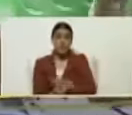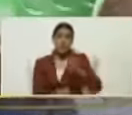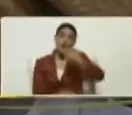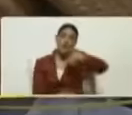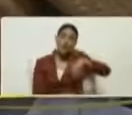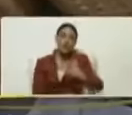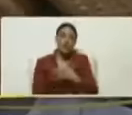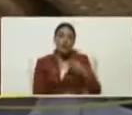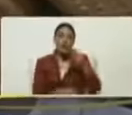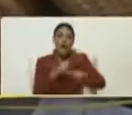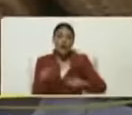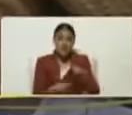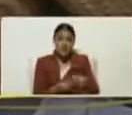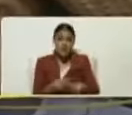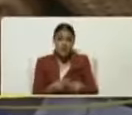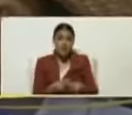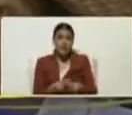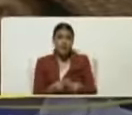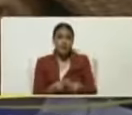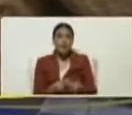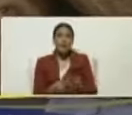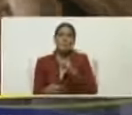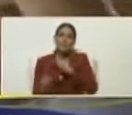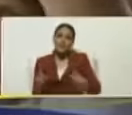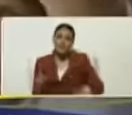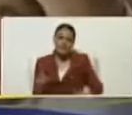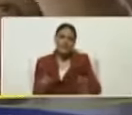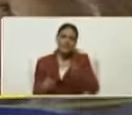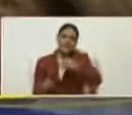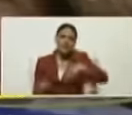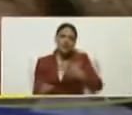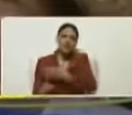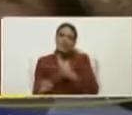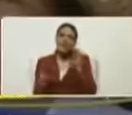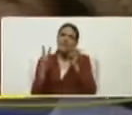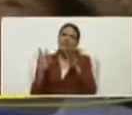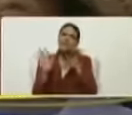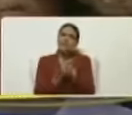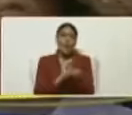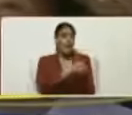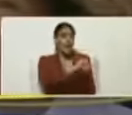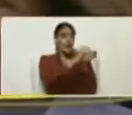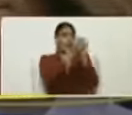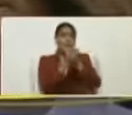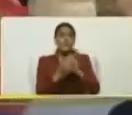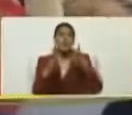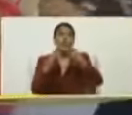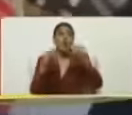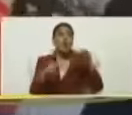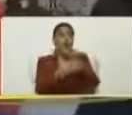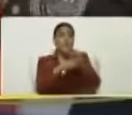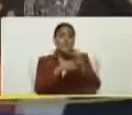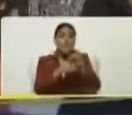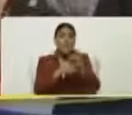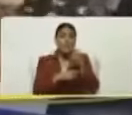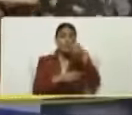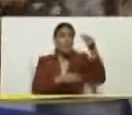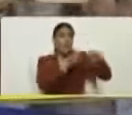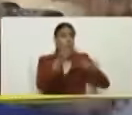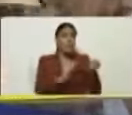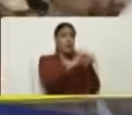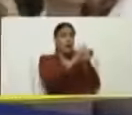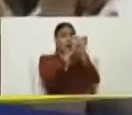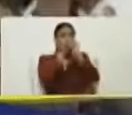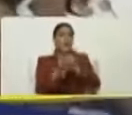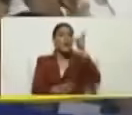en el marco de estas transformaciones, presidente, nosotros queremos ver en cada uno de los ministerios que están a su lado